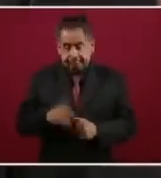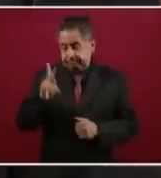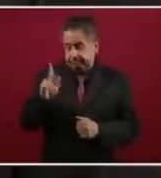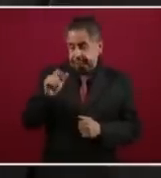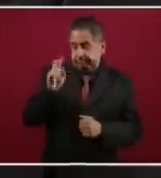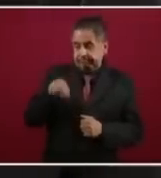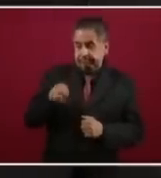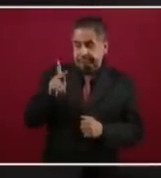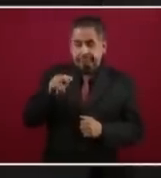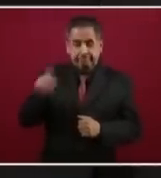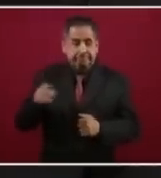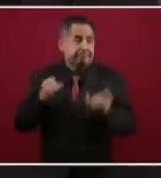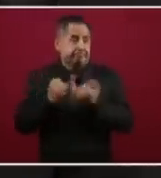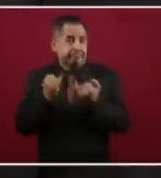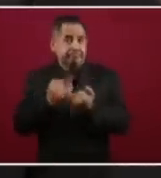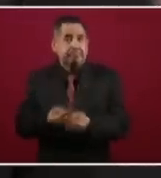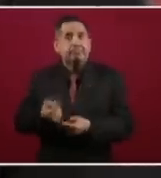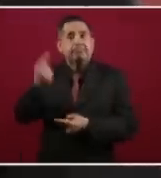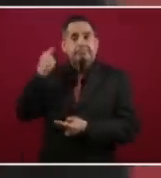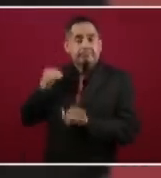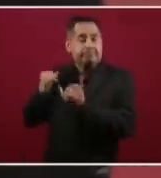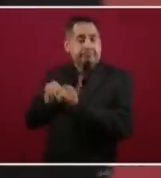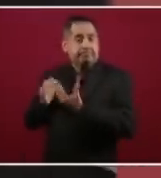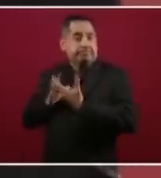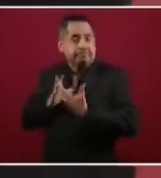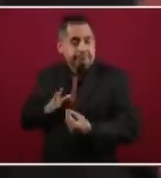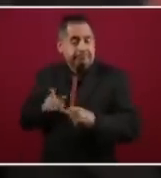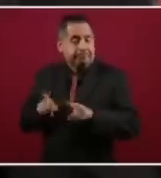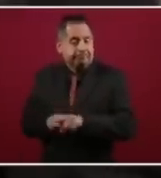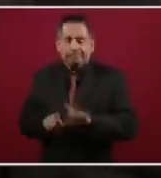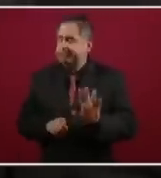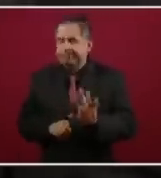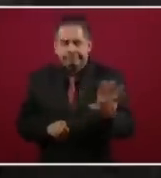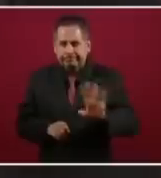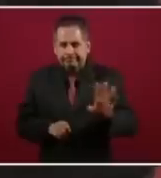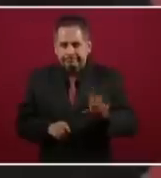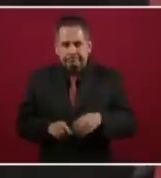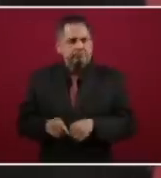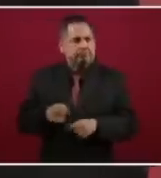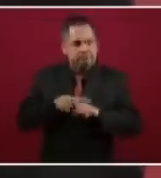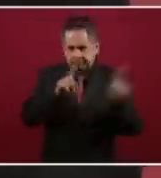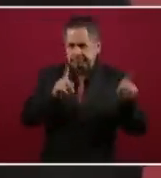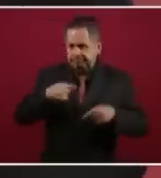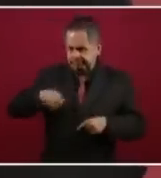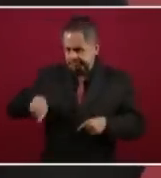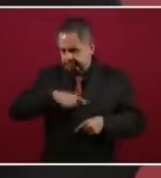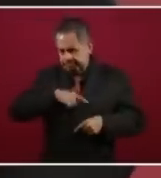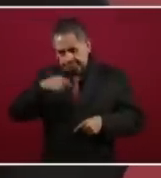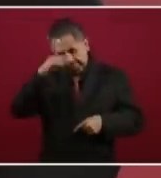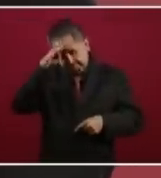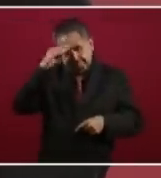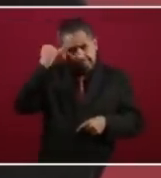¿sí?, ya no es ese, sino es el que elaboramos. Tuvimos que